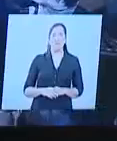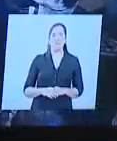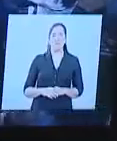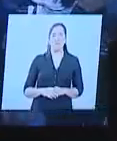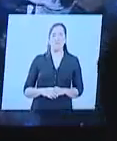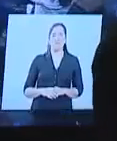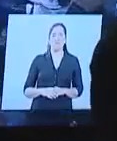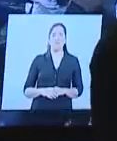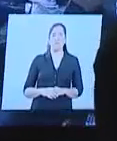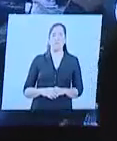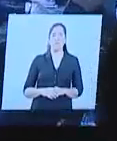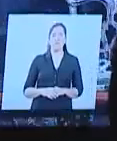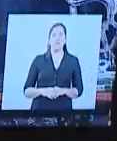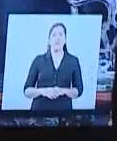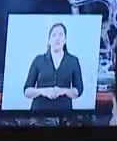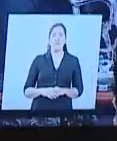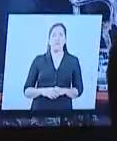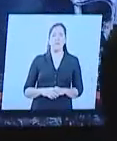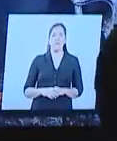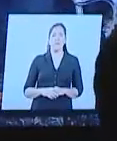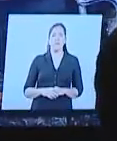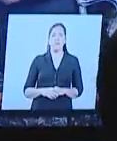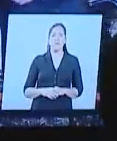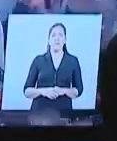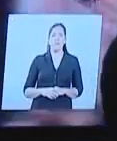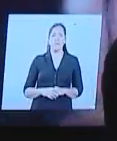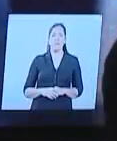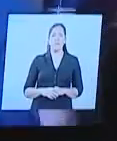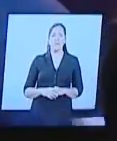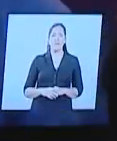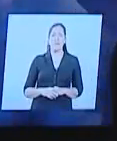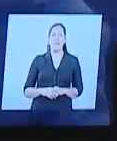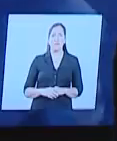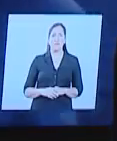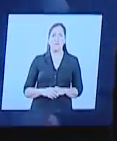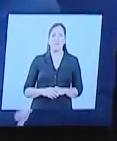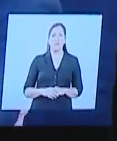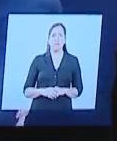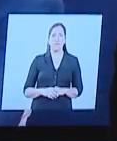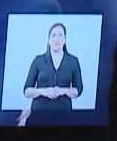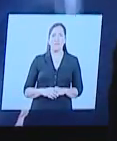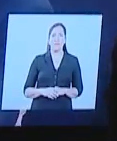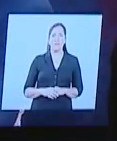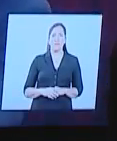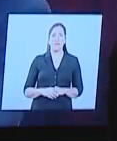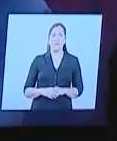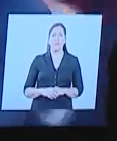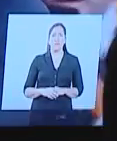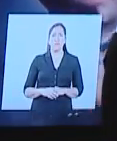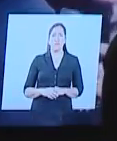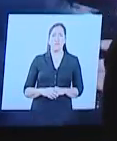implícita y la diferenciación permanente, porque si habla de una justicia independiente y de que no va a haber